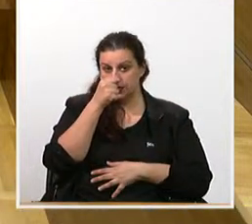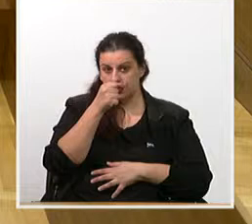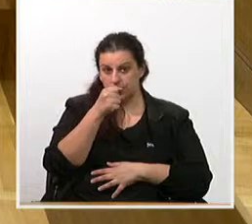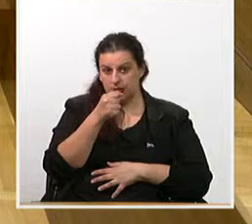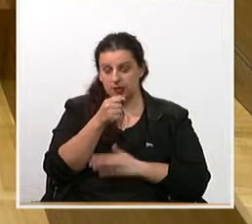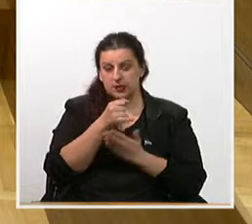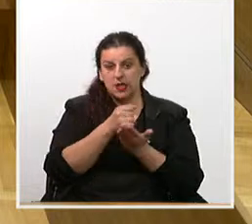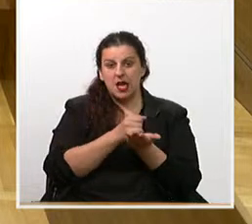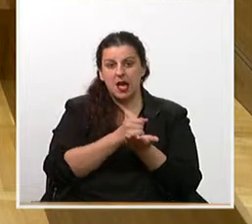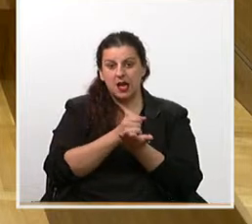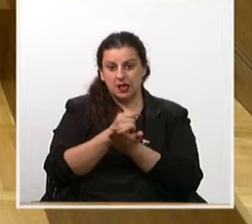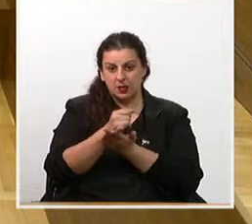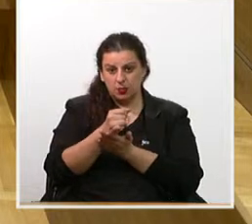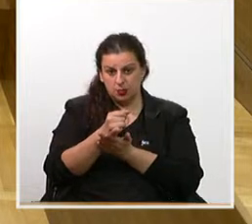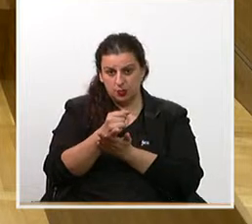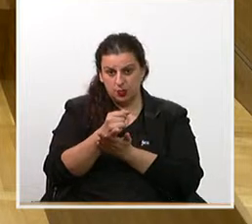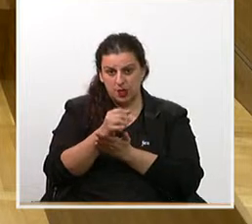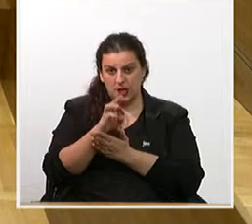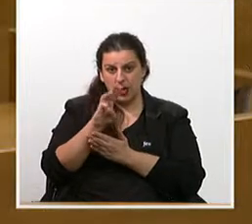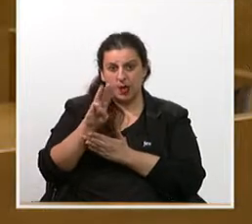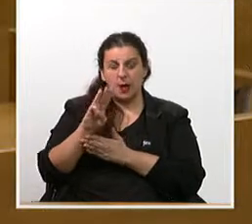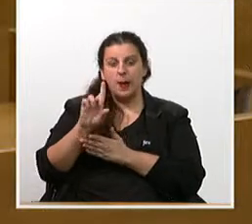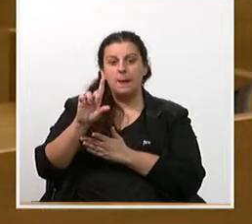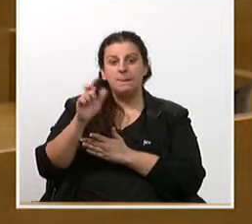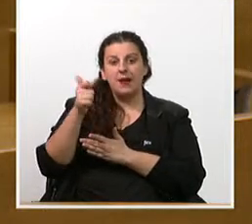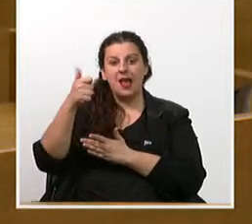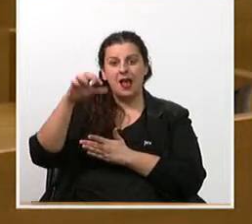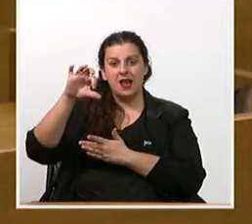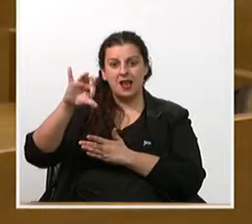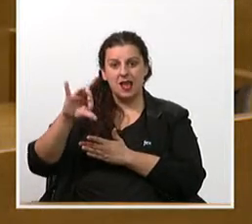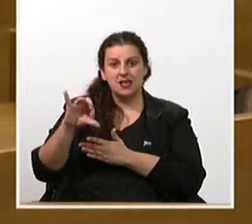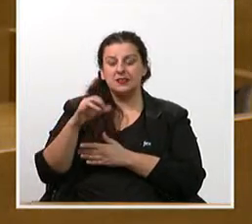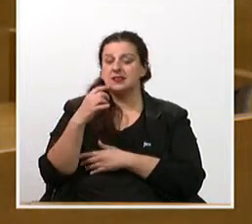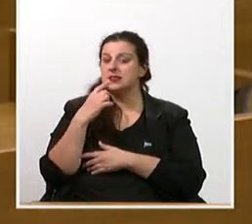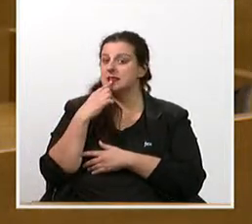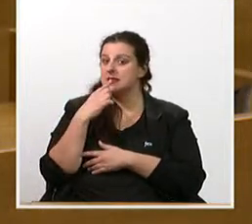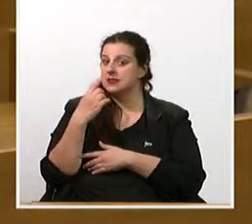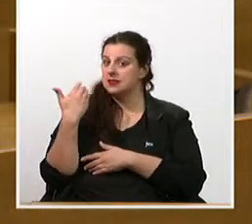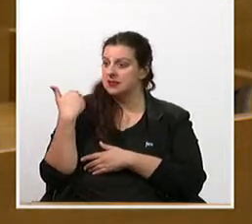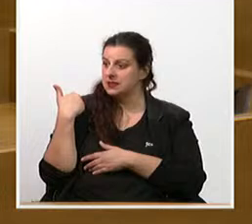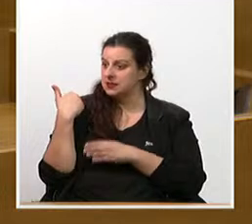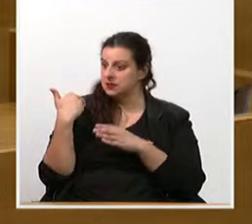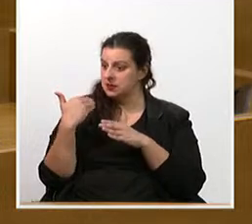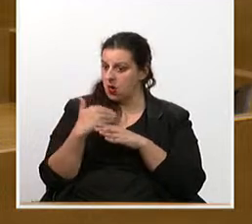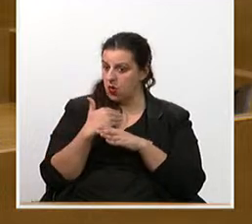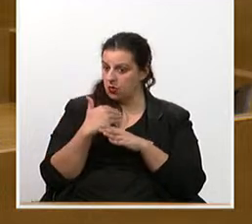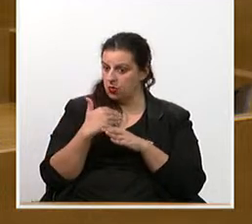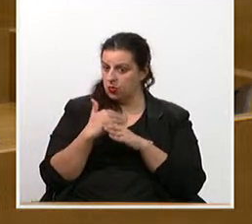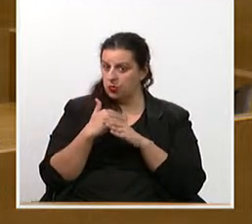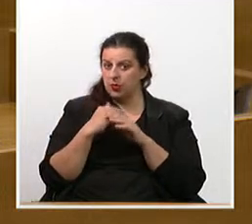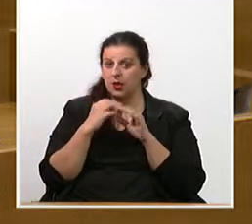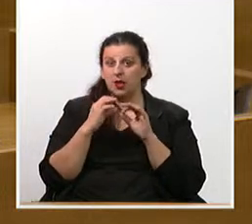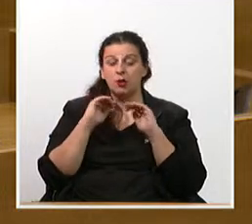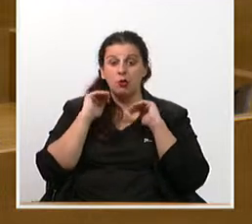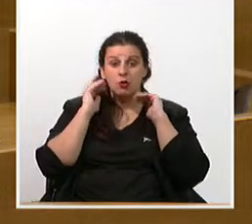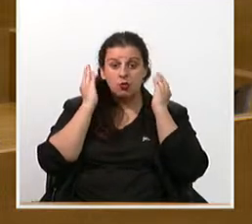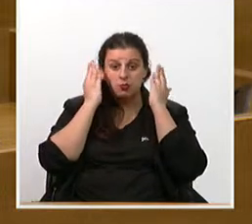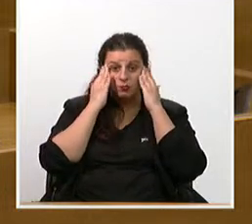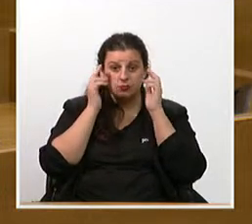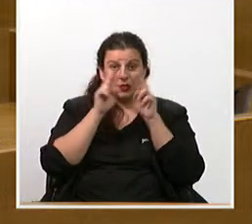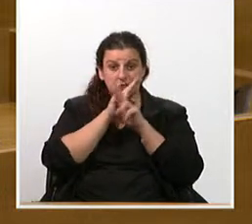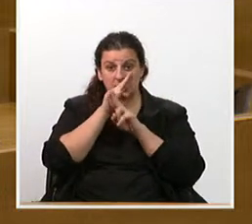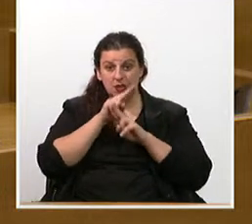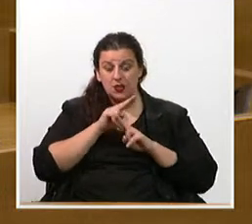agricultura el señor planas destacó en el pasado mes de octubre en el congreso internacional de seguros